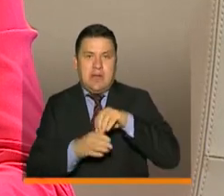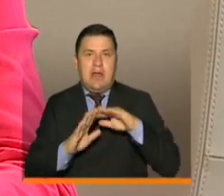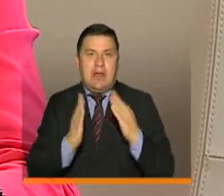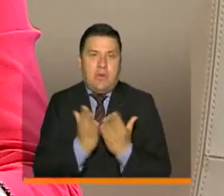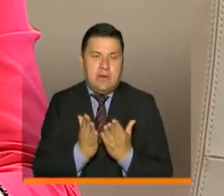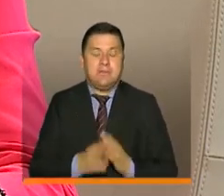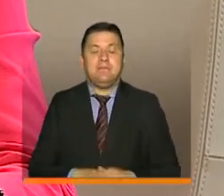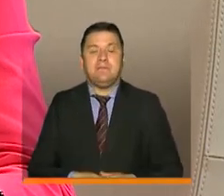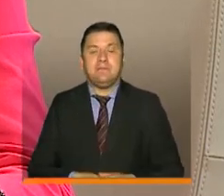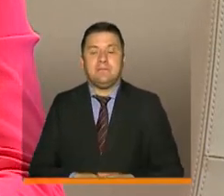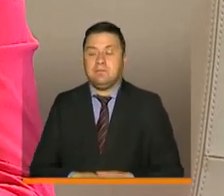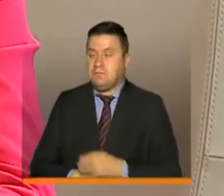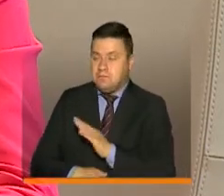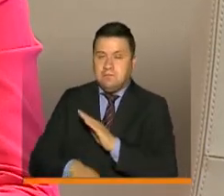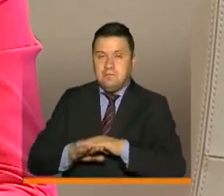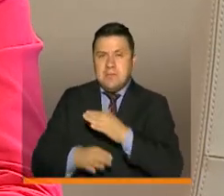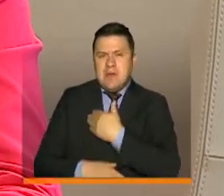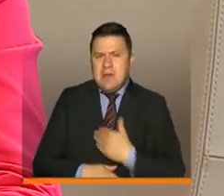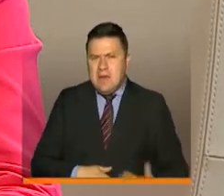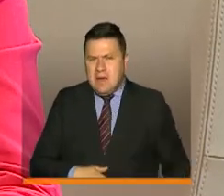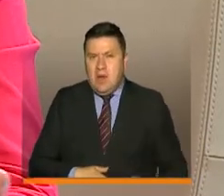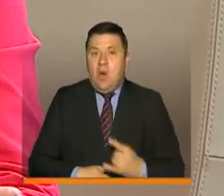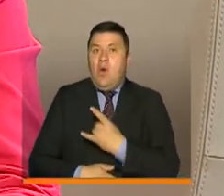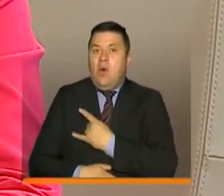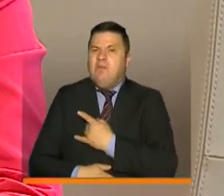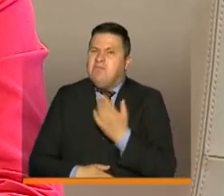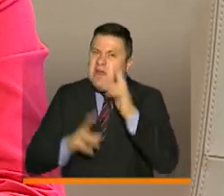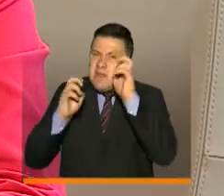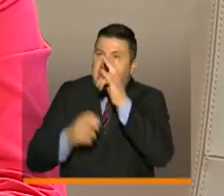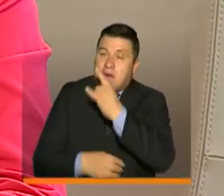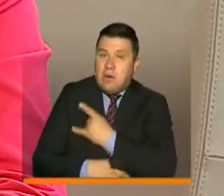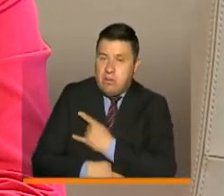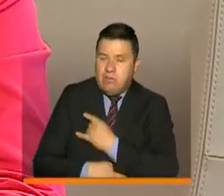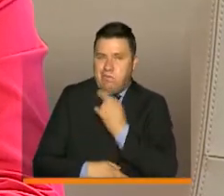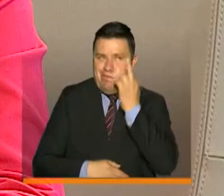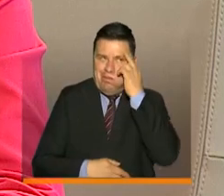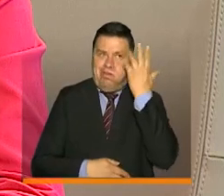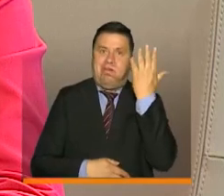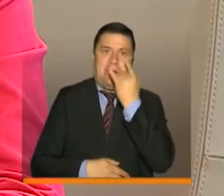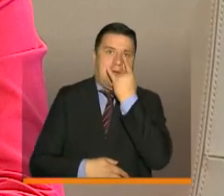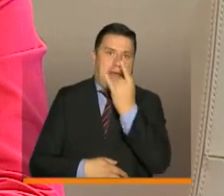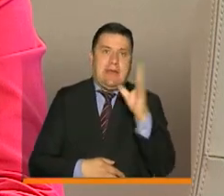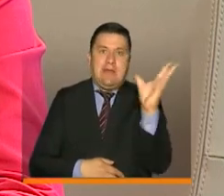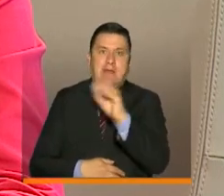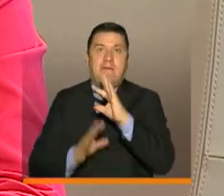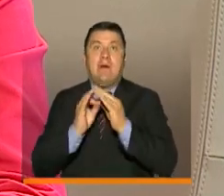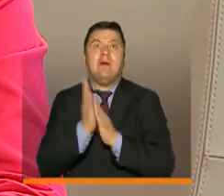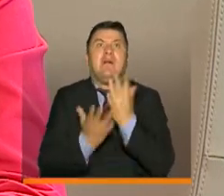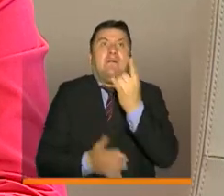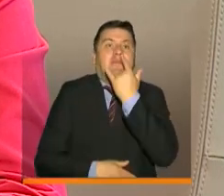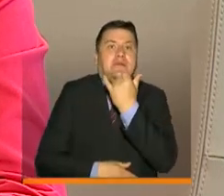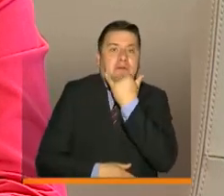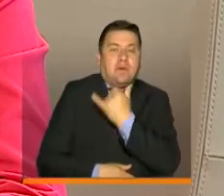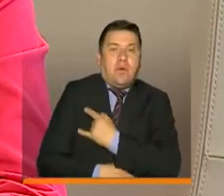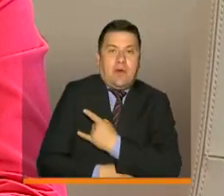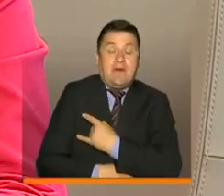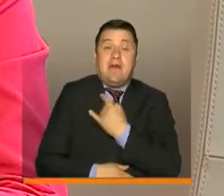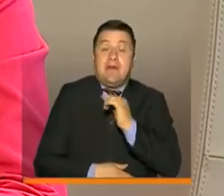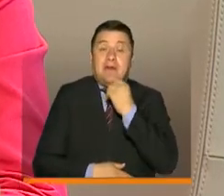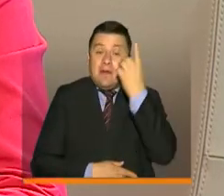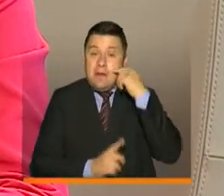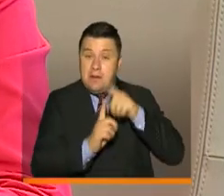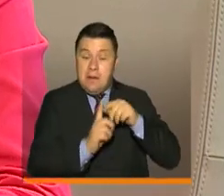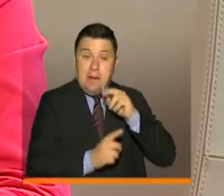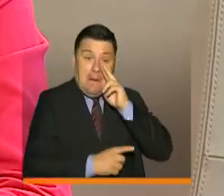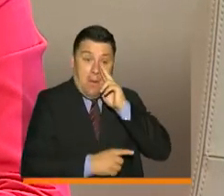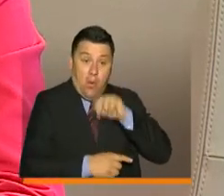educativo. Le comentaría además, presidente, en educación superior, que también obviamente es un tema de interés para todas las familias. Recuerden que habíamos dicho que en los meses